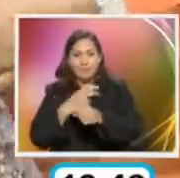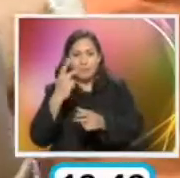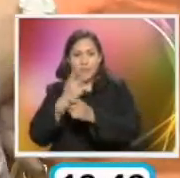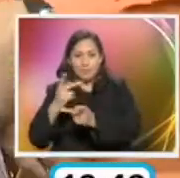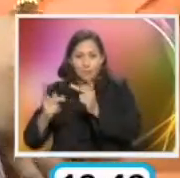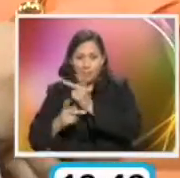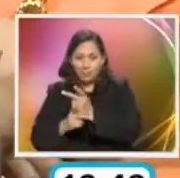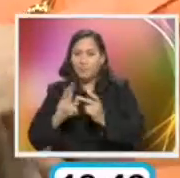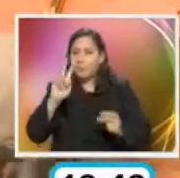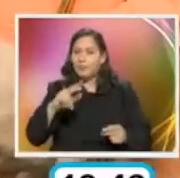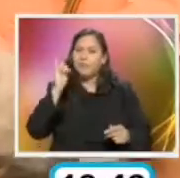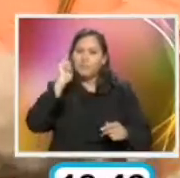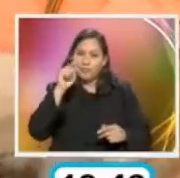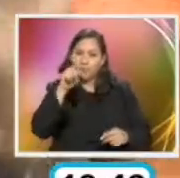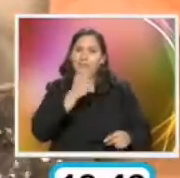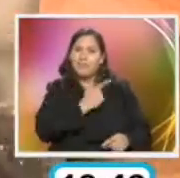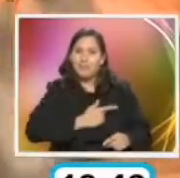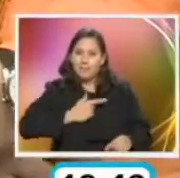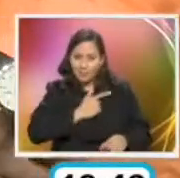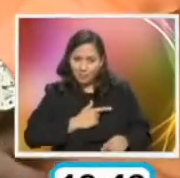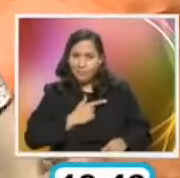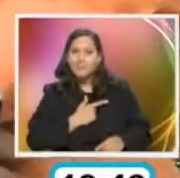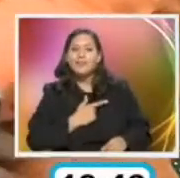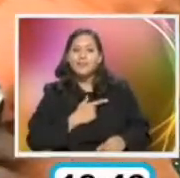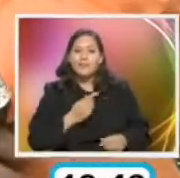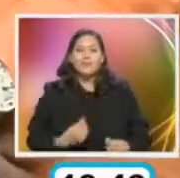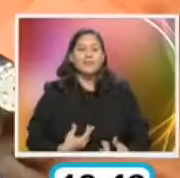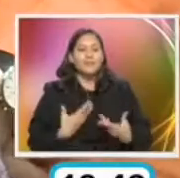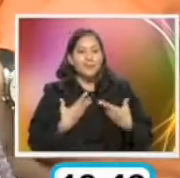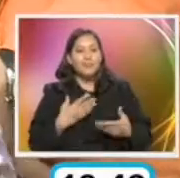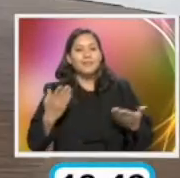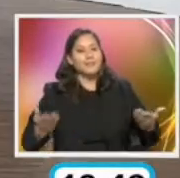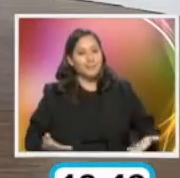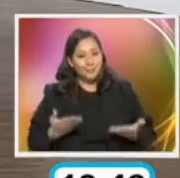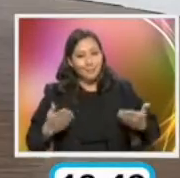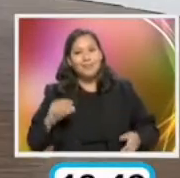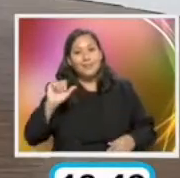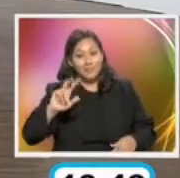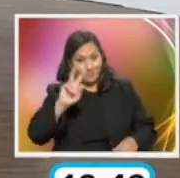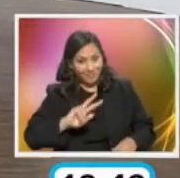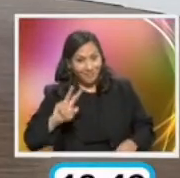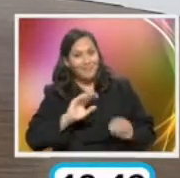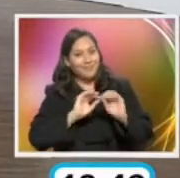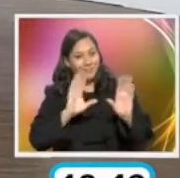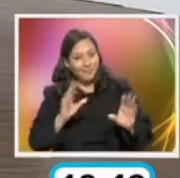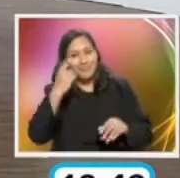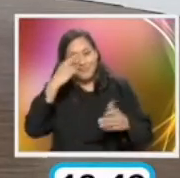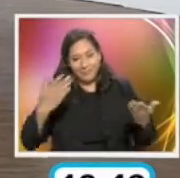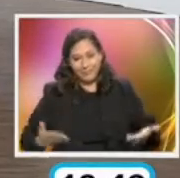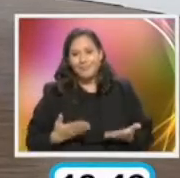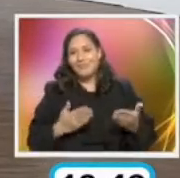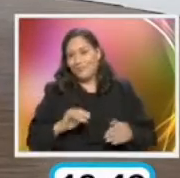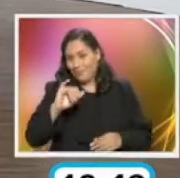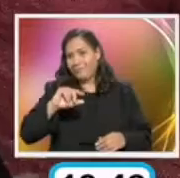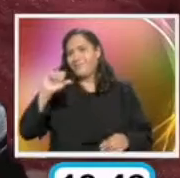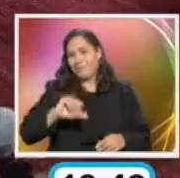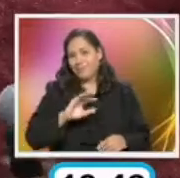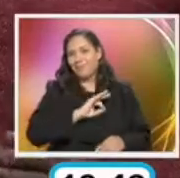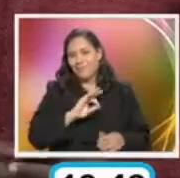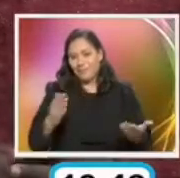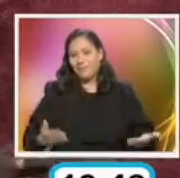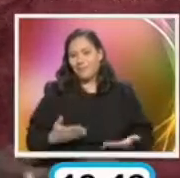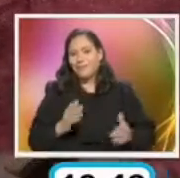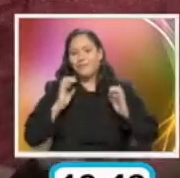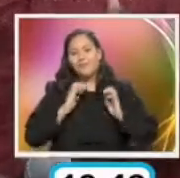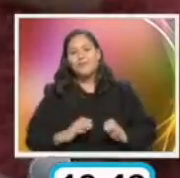producción. De verdad esperamos que les encante, les guste, lo disfruten y lo bailen. Y hoy es viernes, obviamente, para bailar. Hoy toca exactamente poner